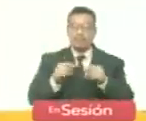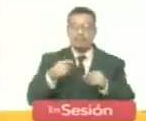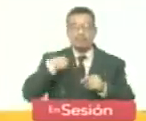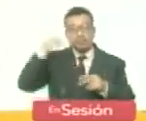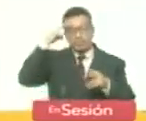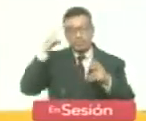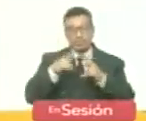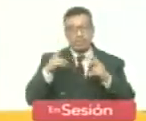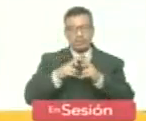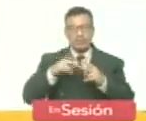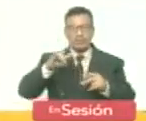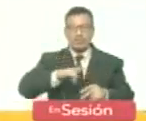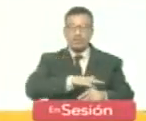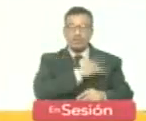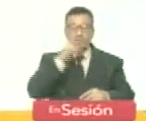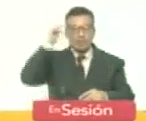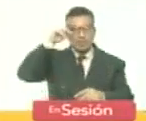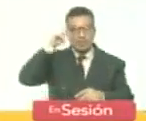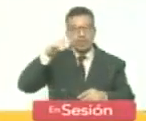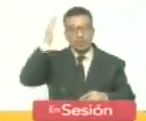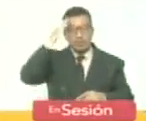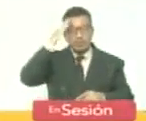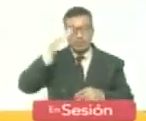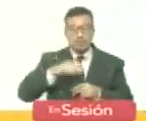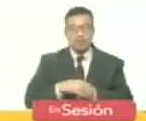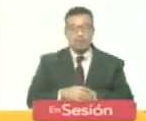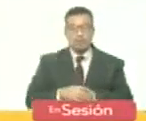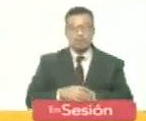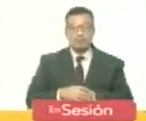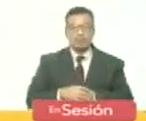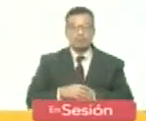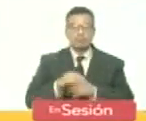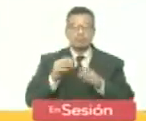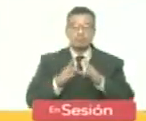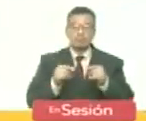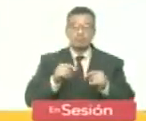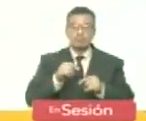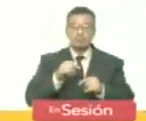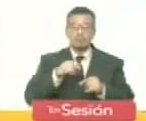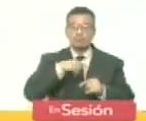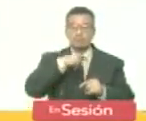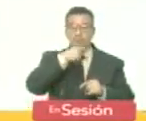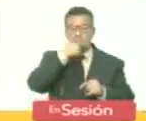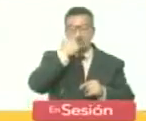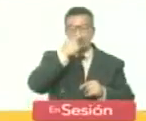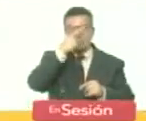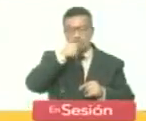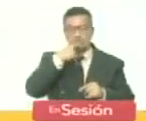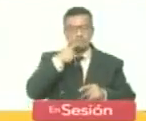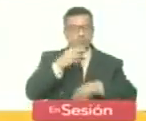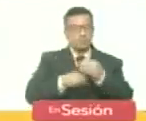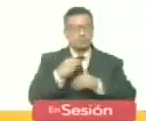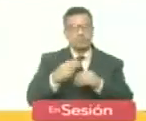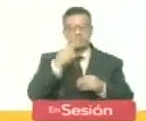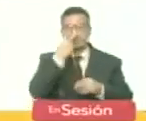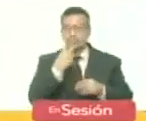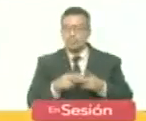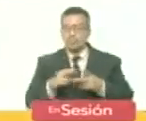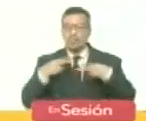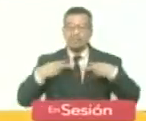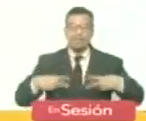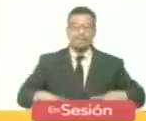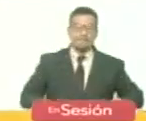conocemos profesores universitarios sabemos de la precariedad en la que está transcurriendo la